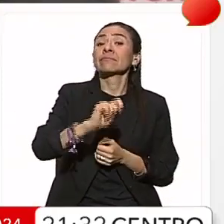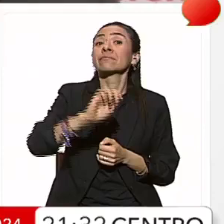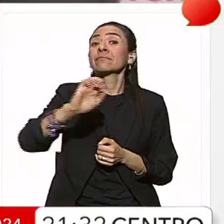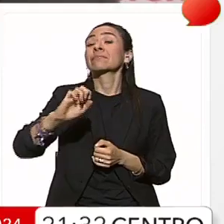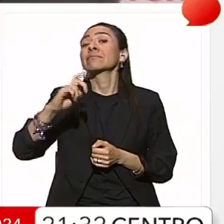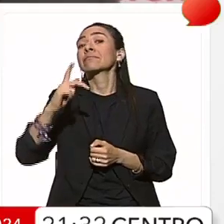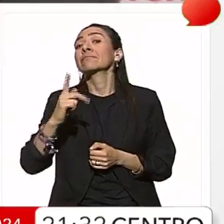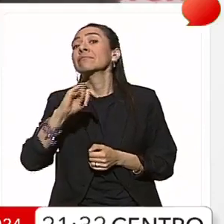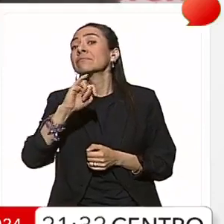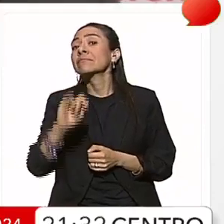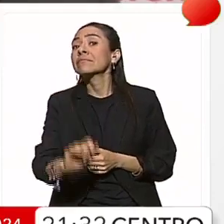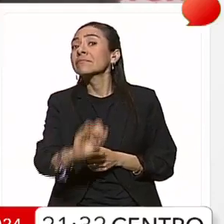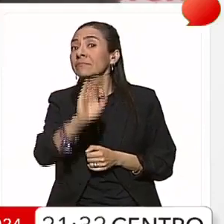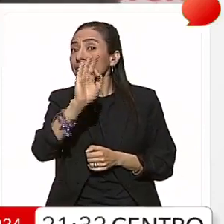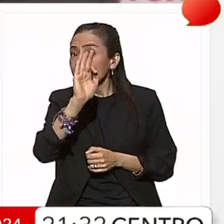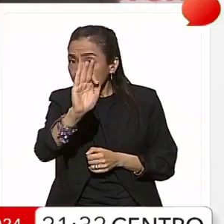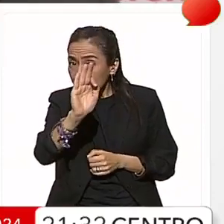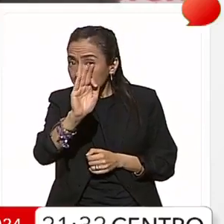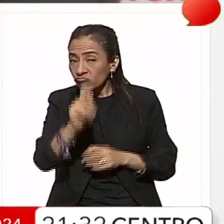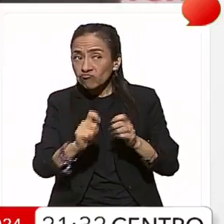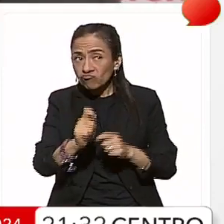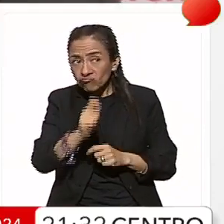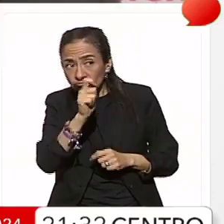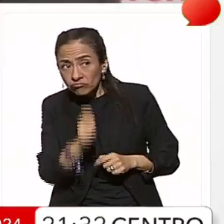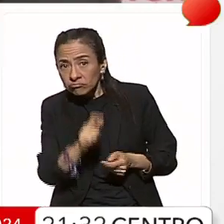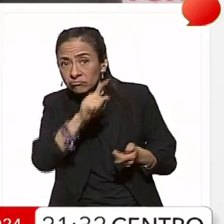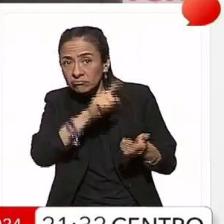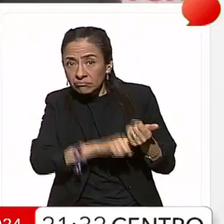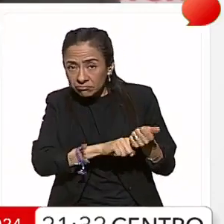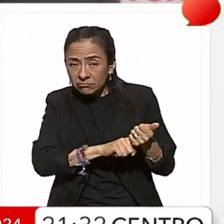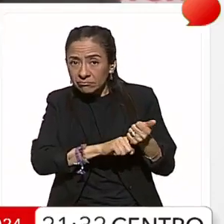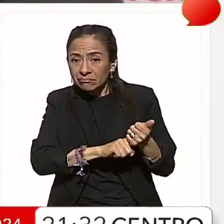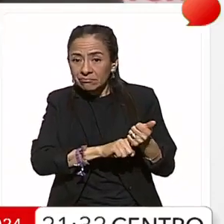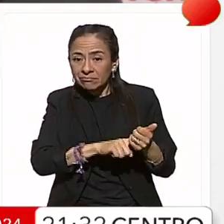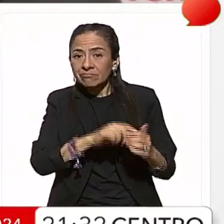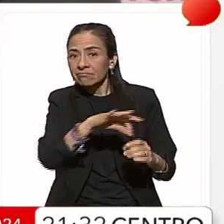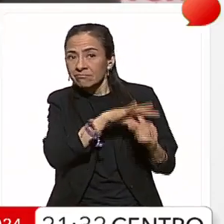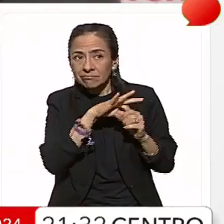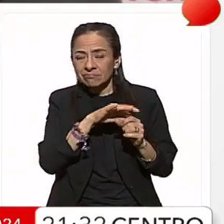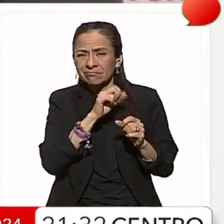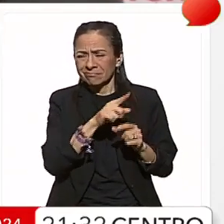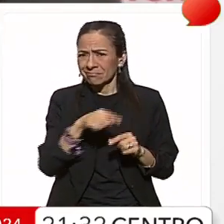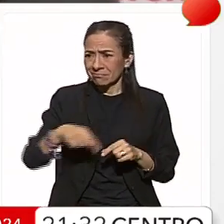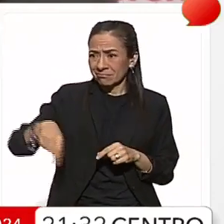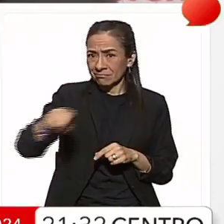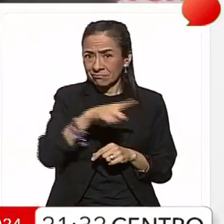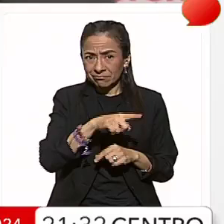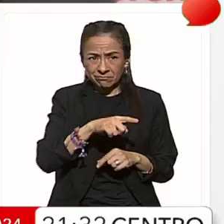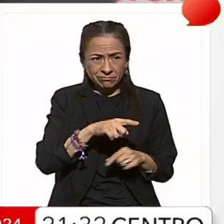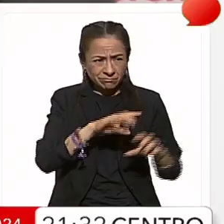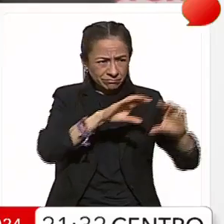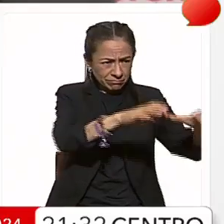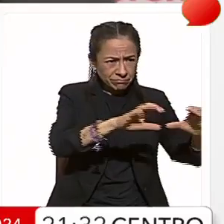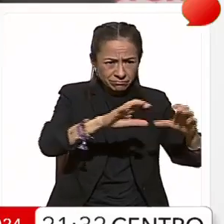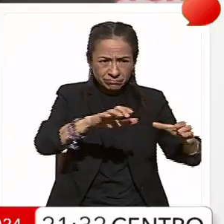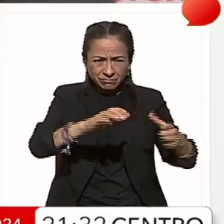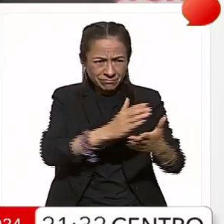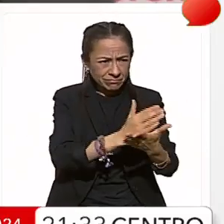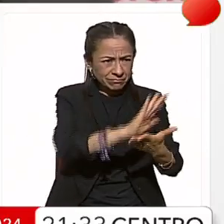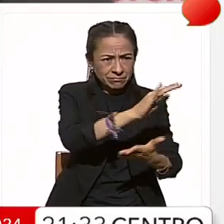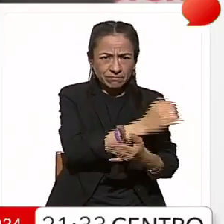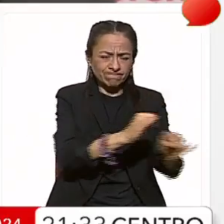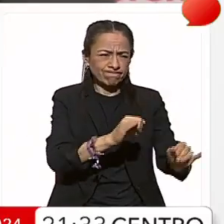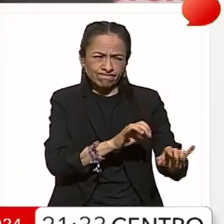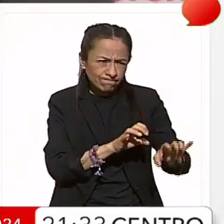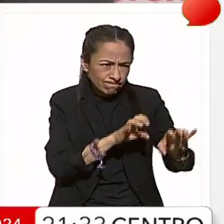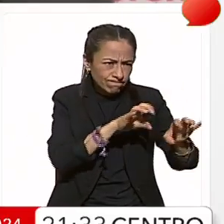de la Federación, ellos se apoderaron de estos órganos, de estos organismos, y por